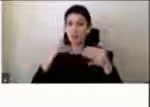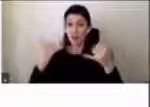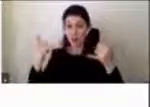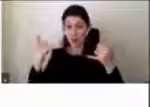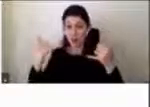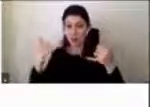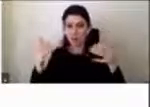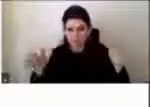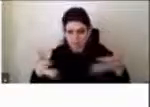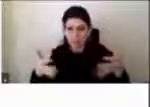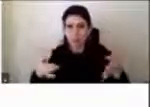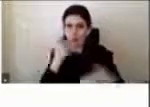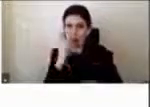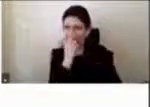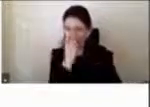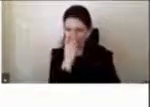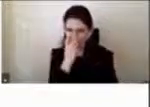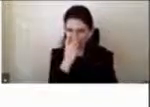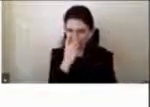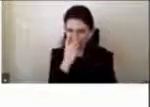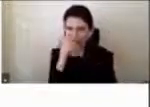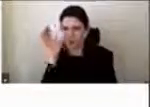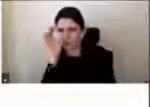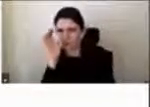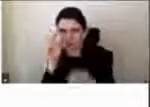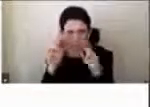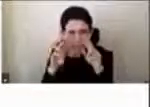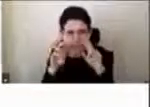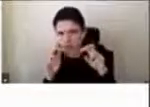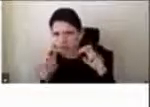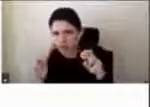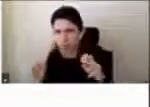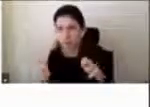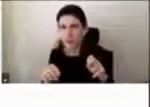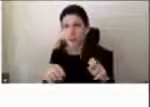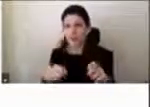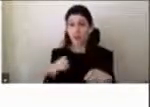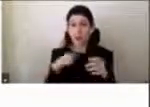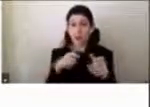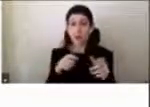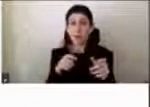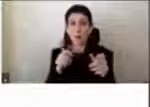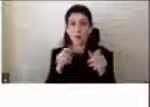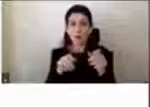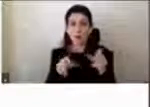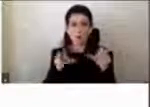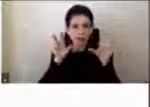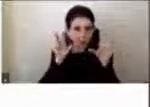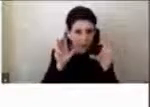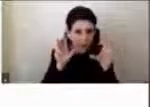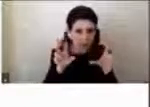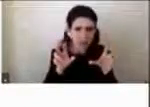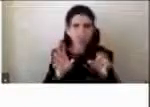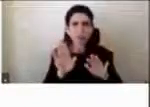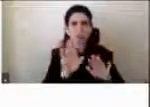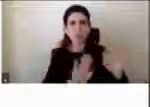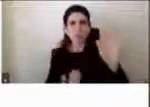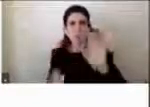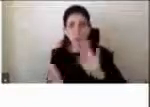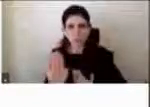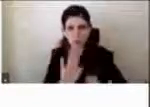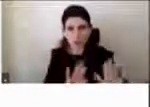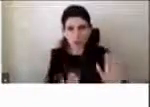y la exploración del niño y estemos atentos a contener y a proteger en caso de que sea necesario, ¿sí? La idea del círculo de seguridad de